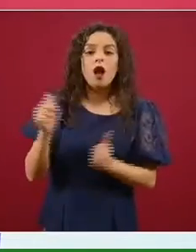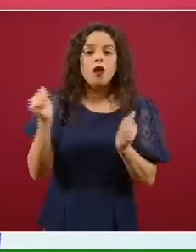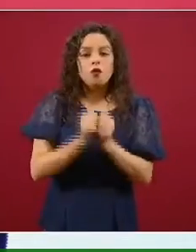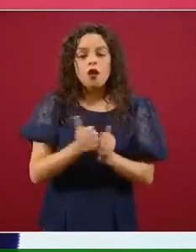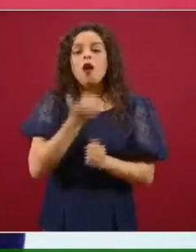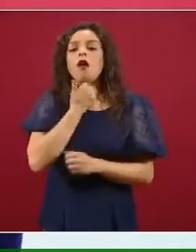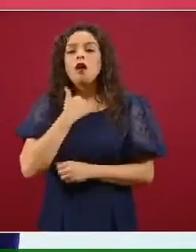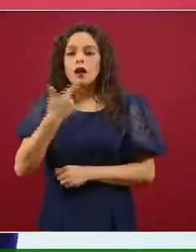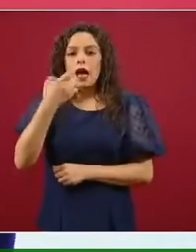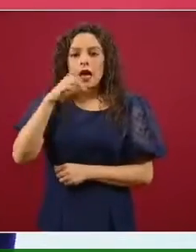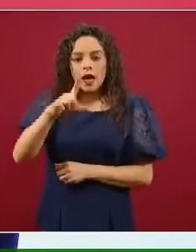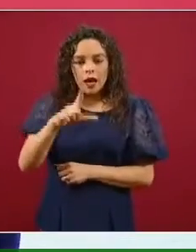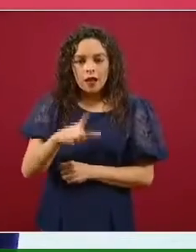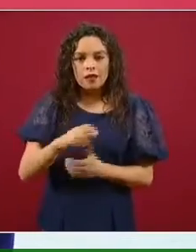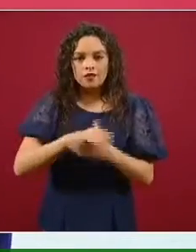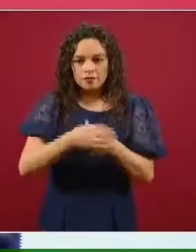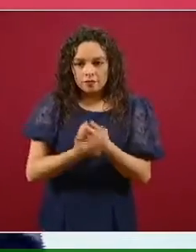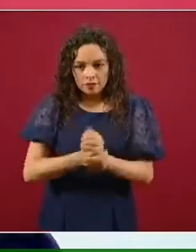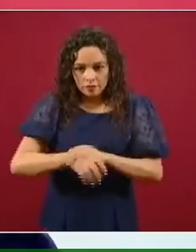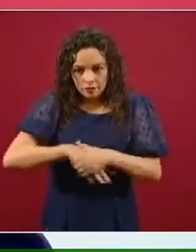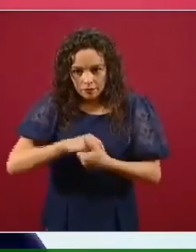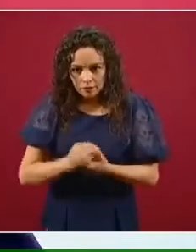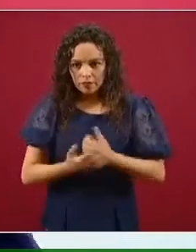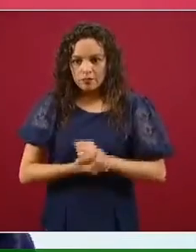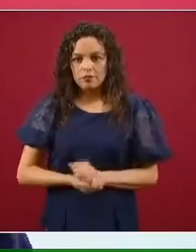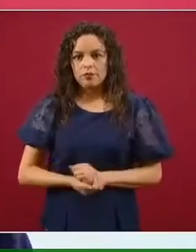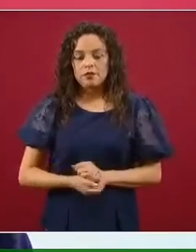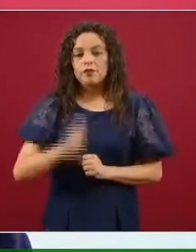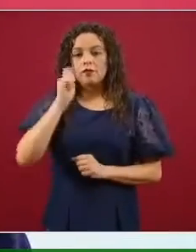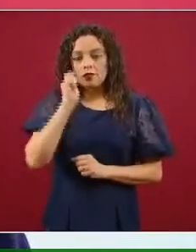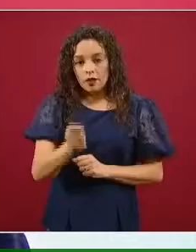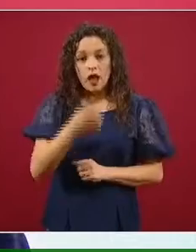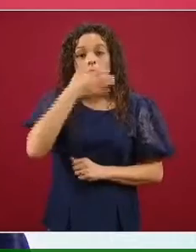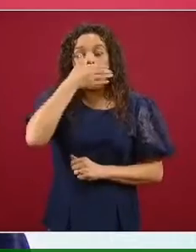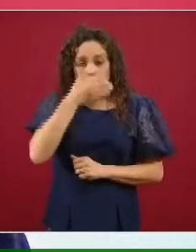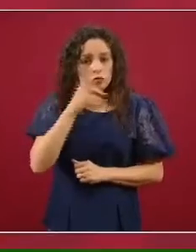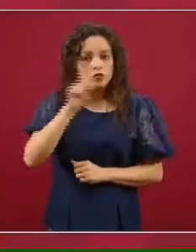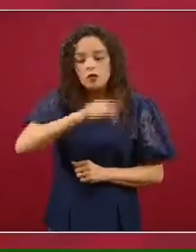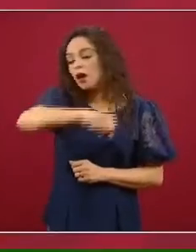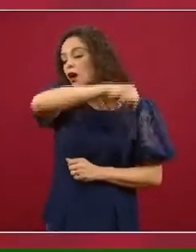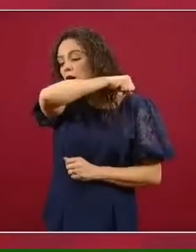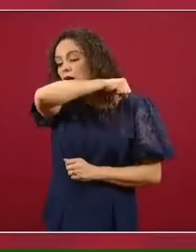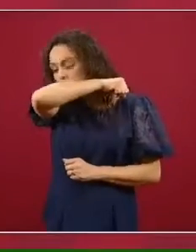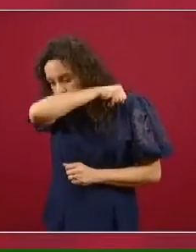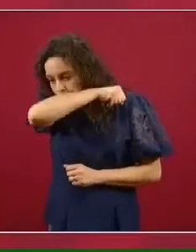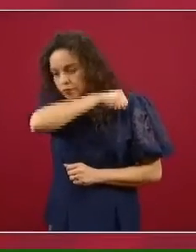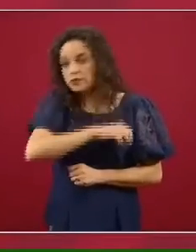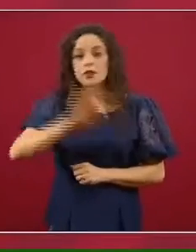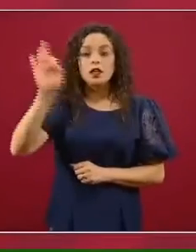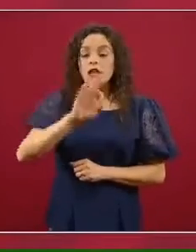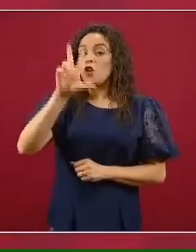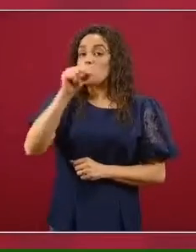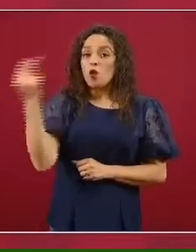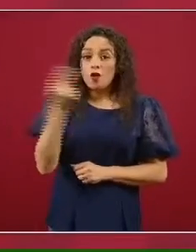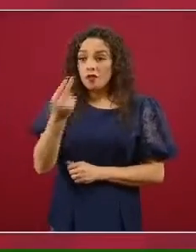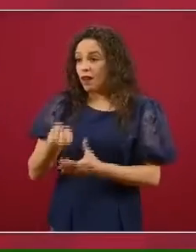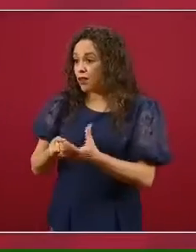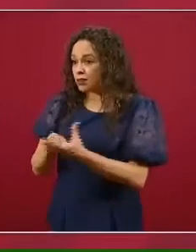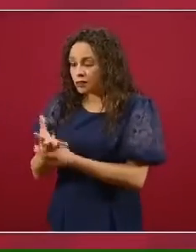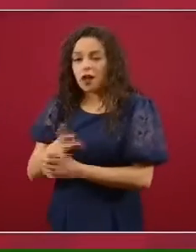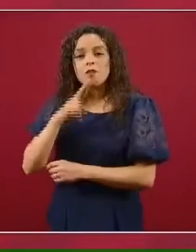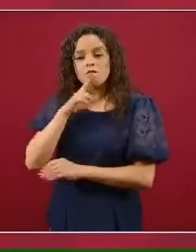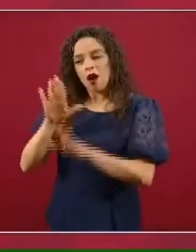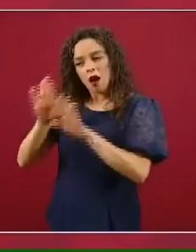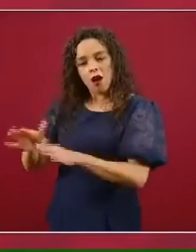tos con el ángulo del codo, no con las manos. No salgan si no es indispensable, y aquellos comercios o